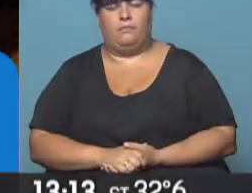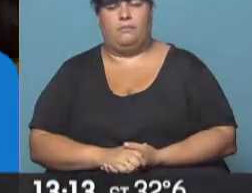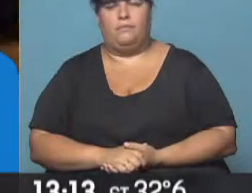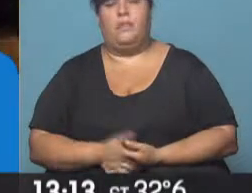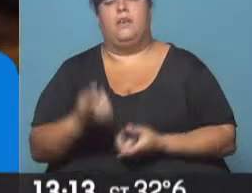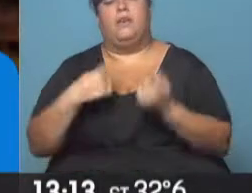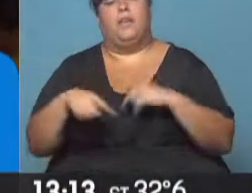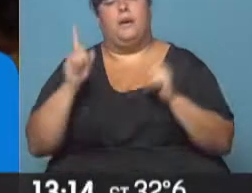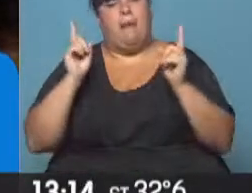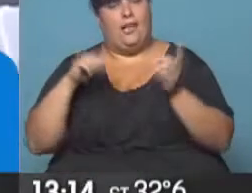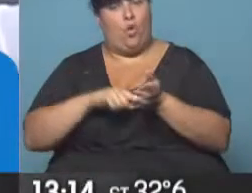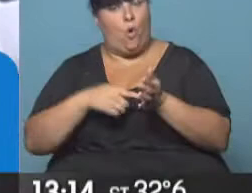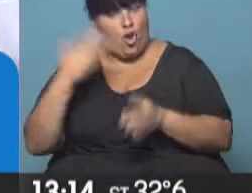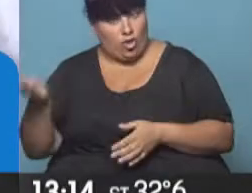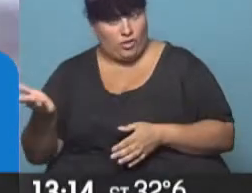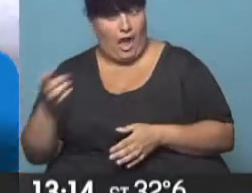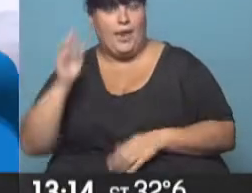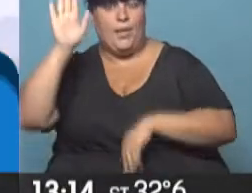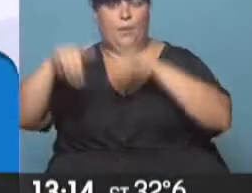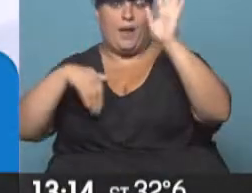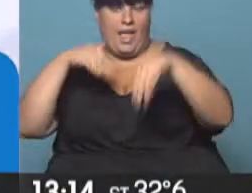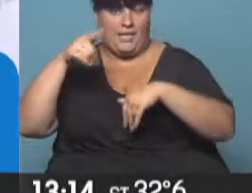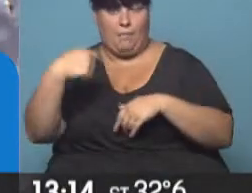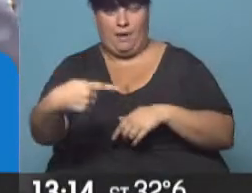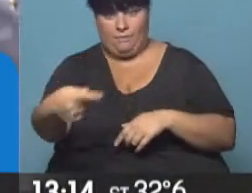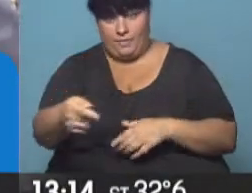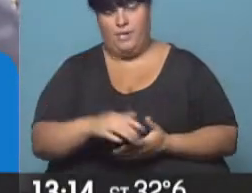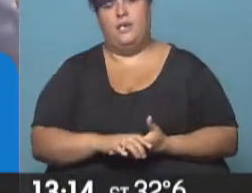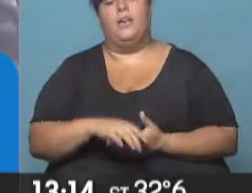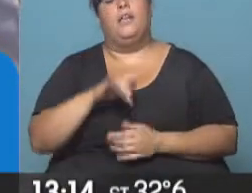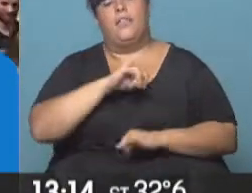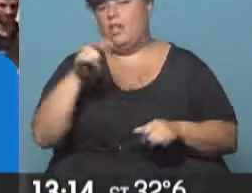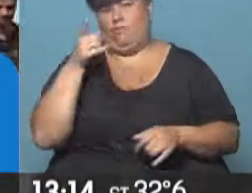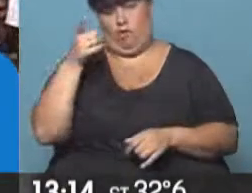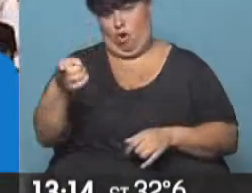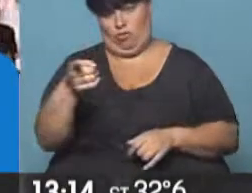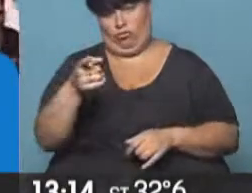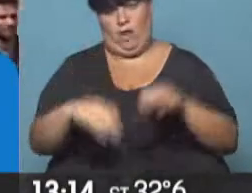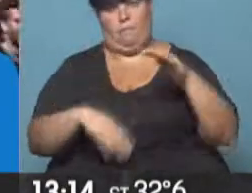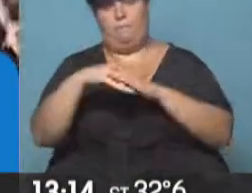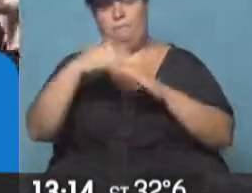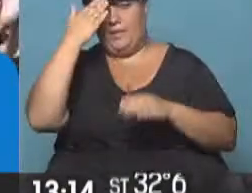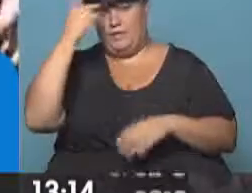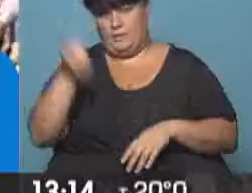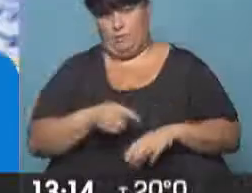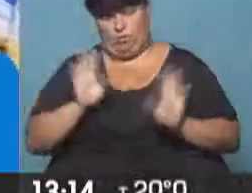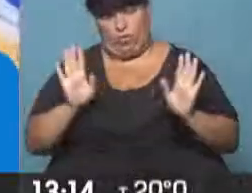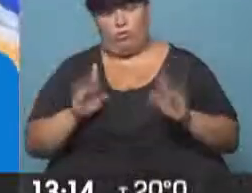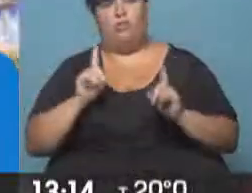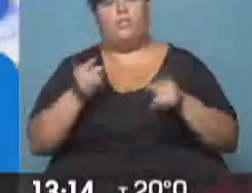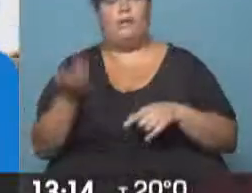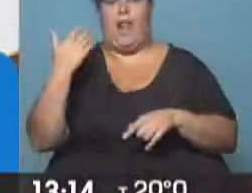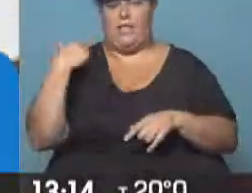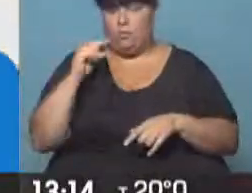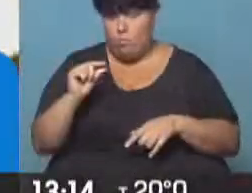en tanto los docentes bonaerenses que serán convocados en los próximos días adelantaron su rechazo al techo de la paritaria además en las últimas